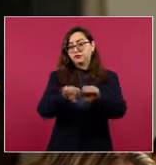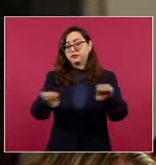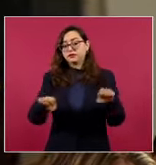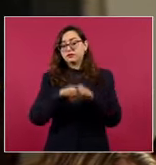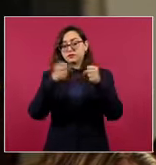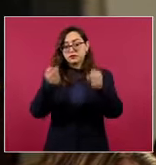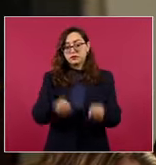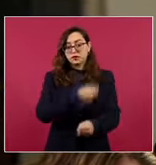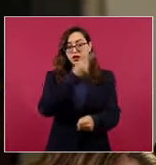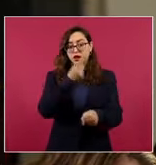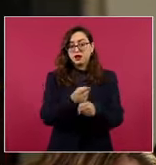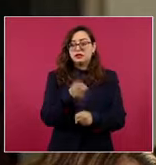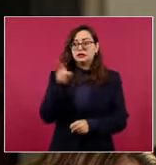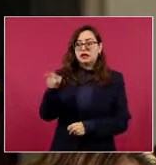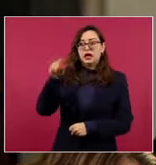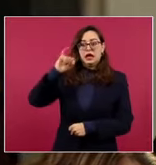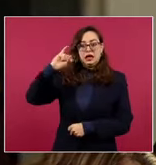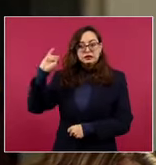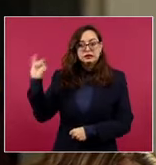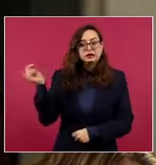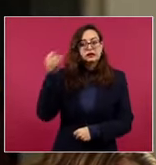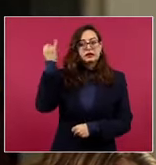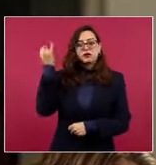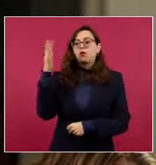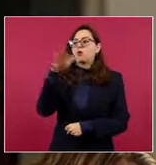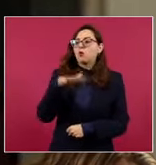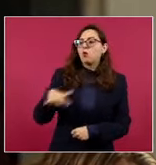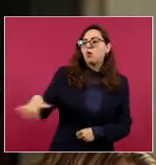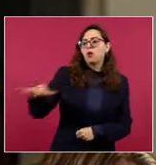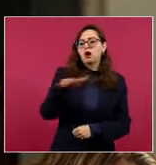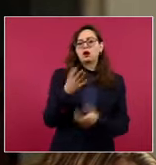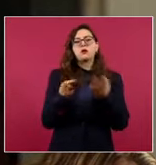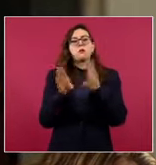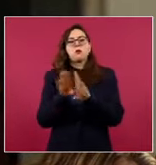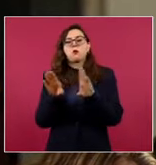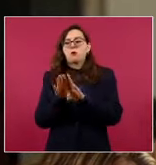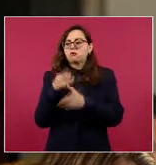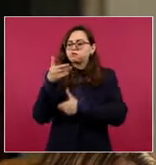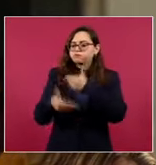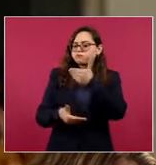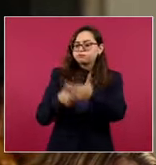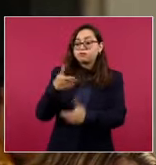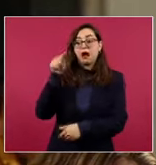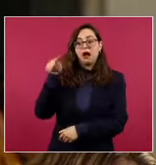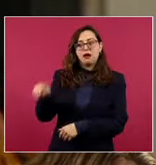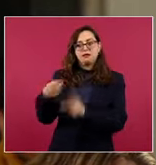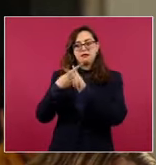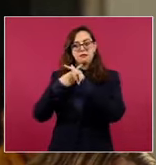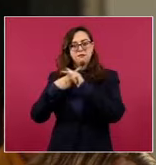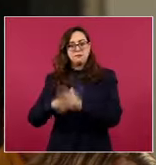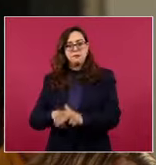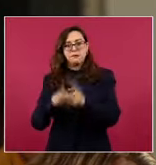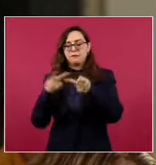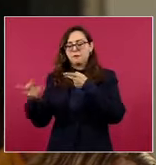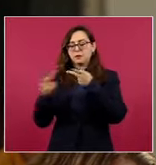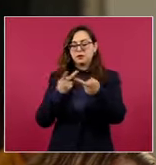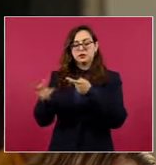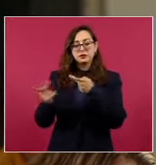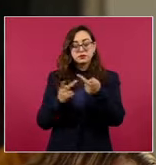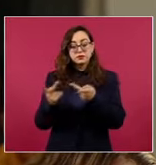empezó toda la estrategia de seguridad, la nueva estrategia, y preguntarles que si nos pueden